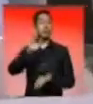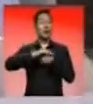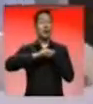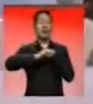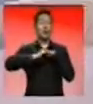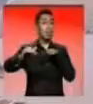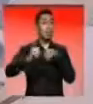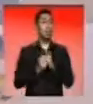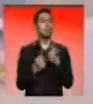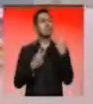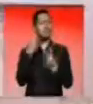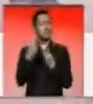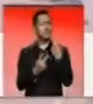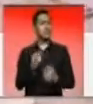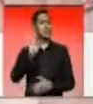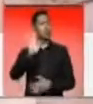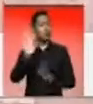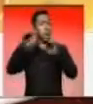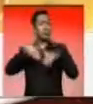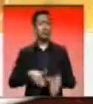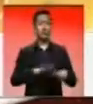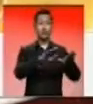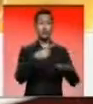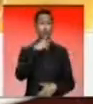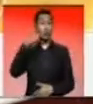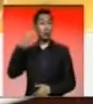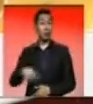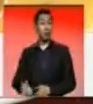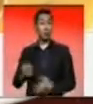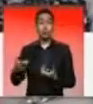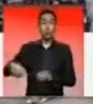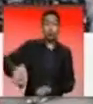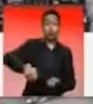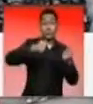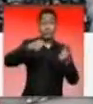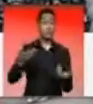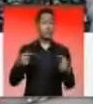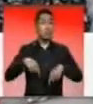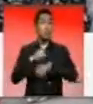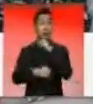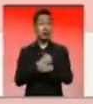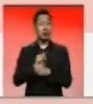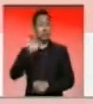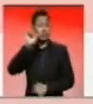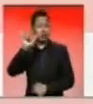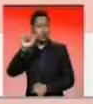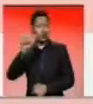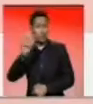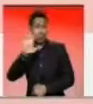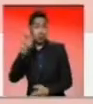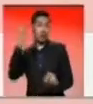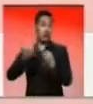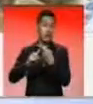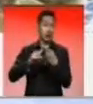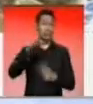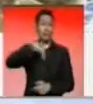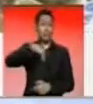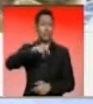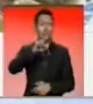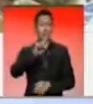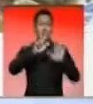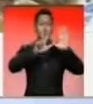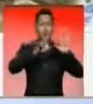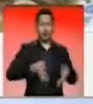invitación para que visiten sus playas en este feriado de carnaval, que este año será del sábado 25 al martes 28 de